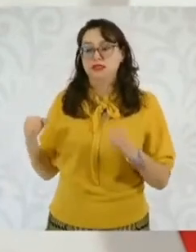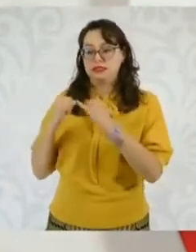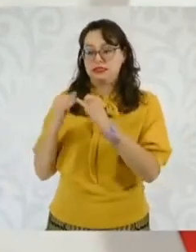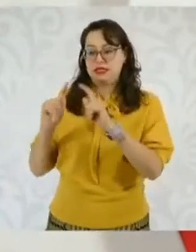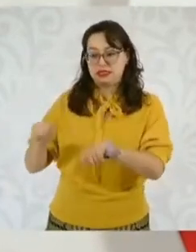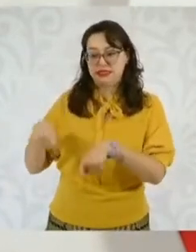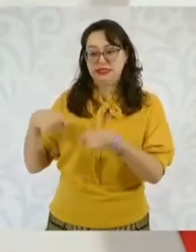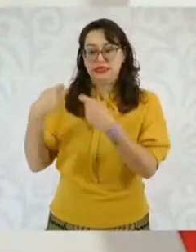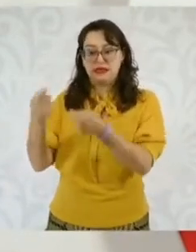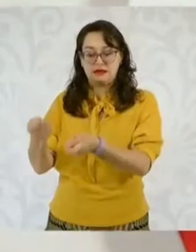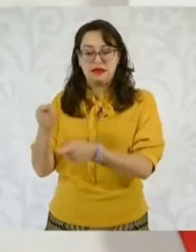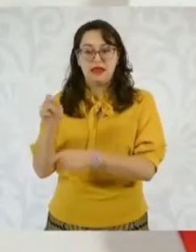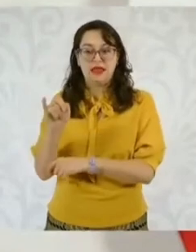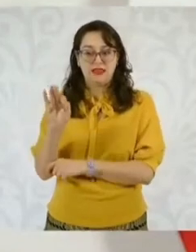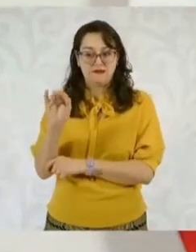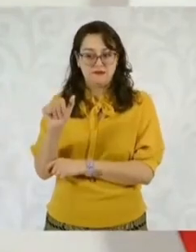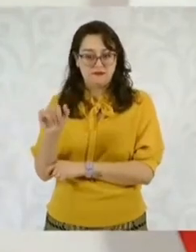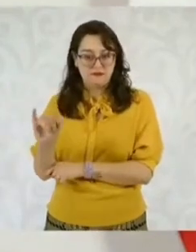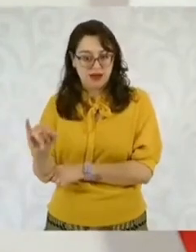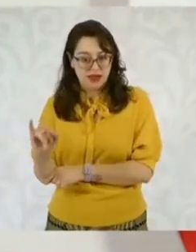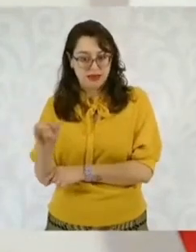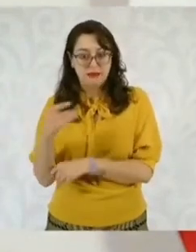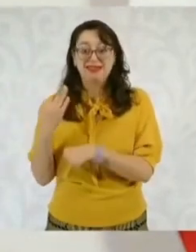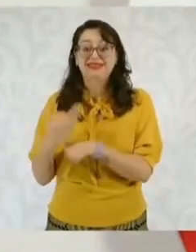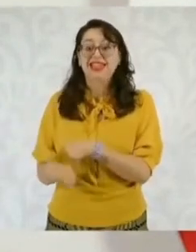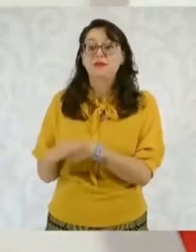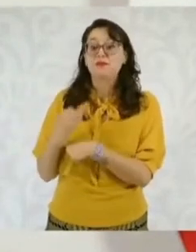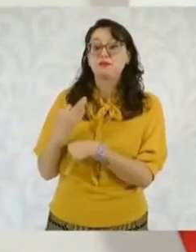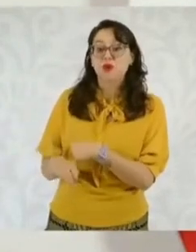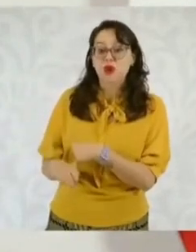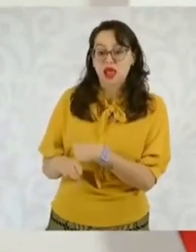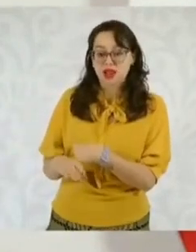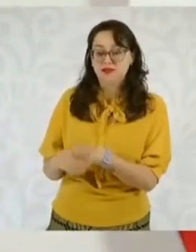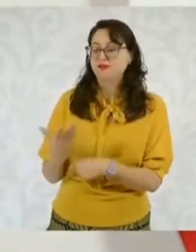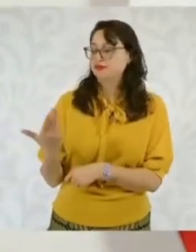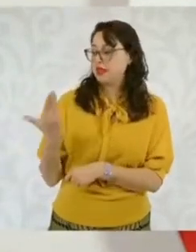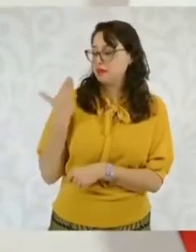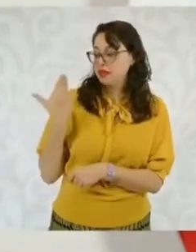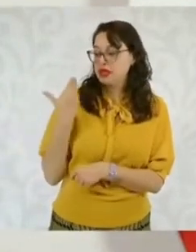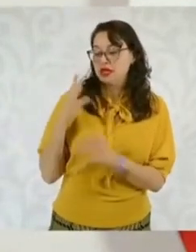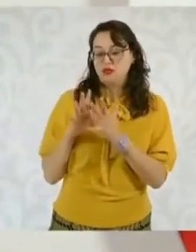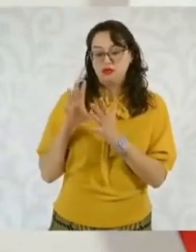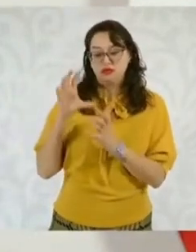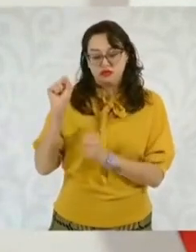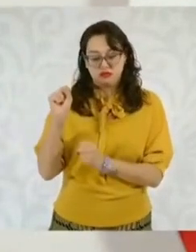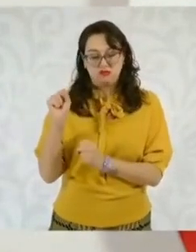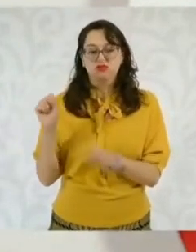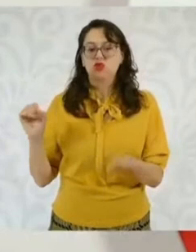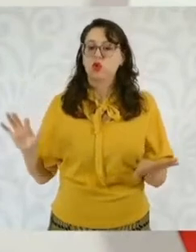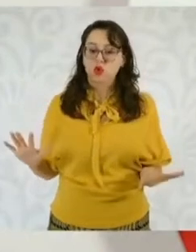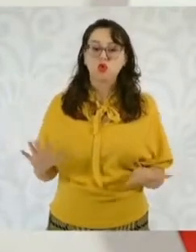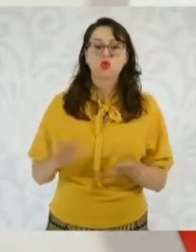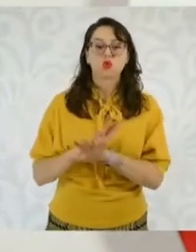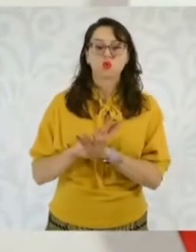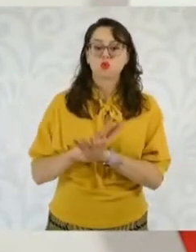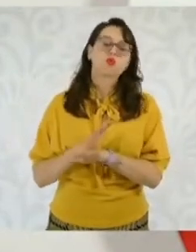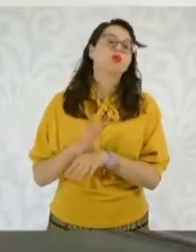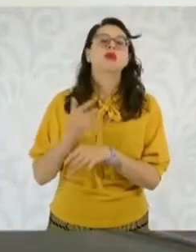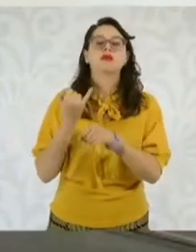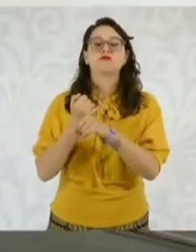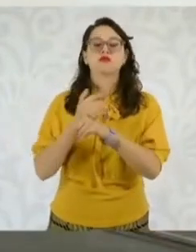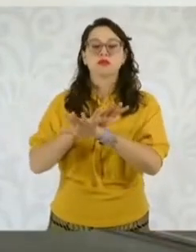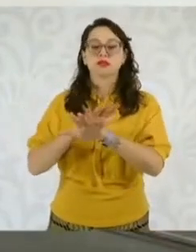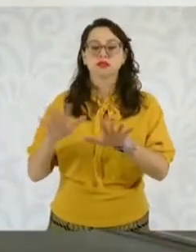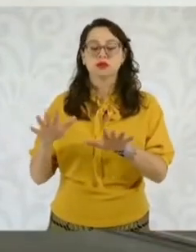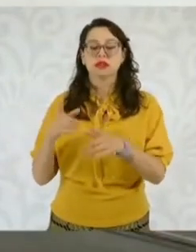lo hará el IFAI. La Constitución, la última reforma, también le da esa facultad de llevar la protección de